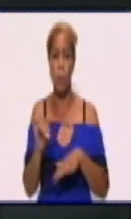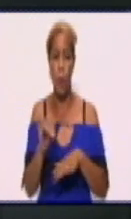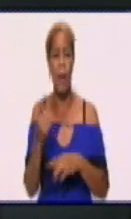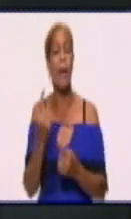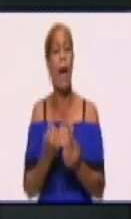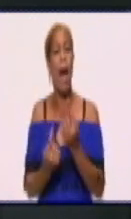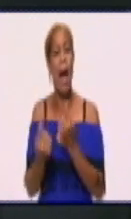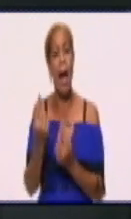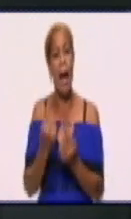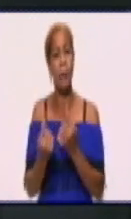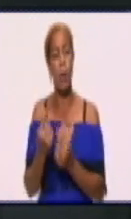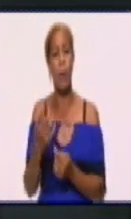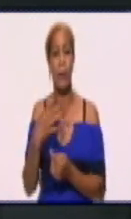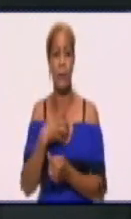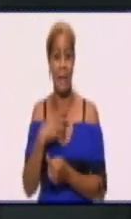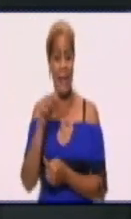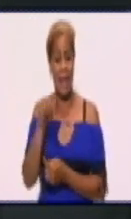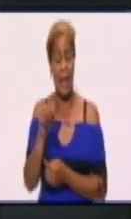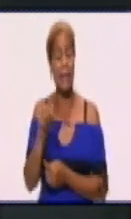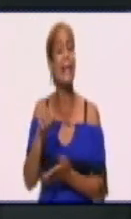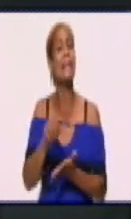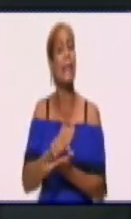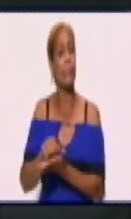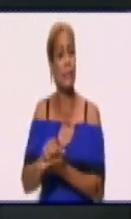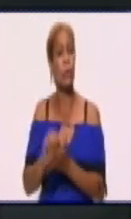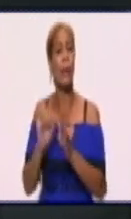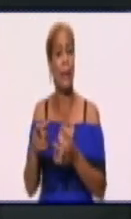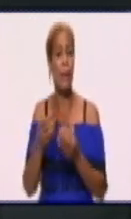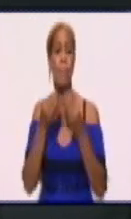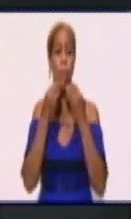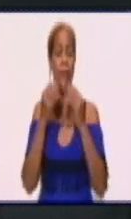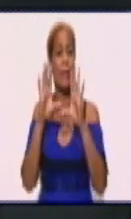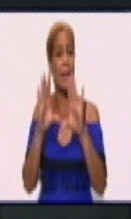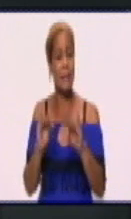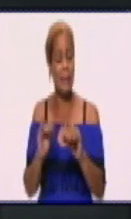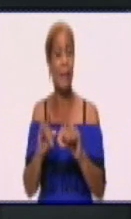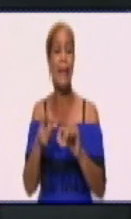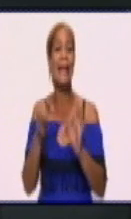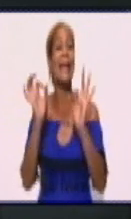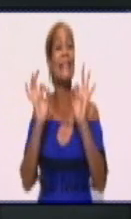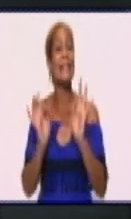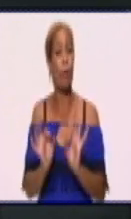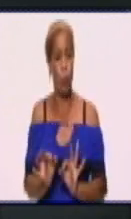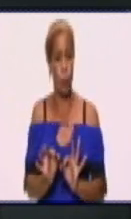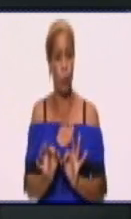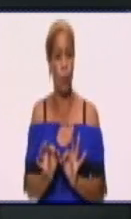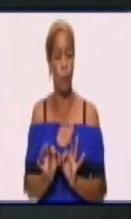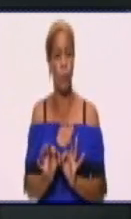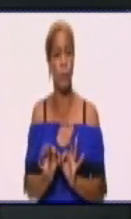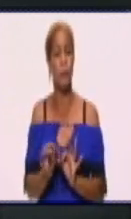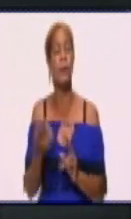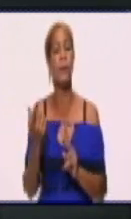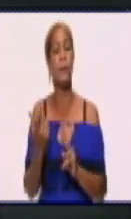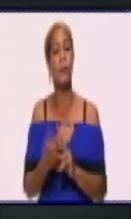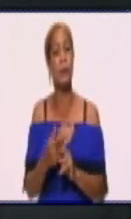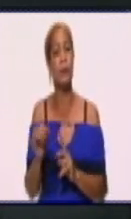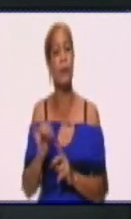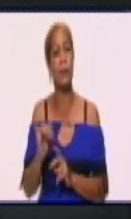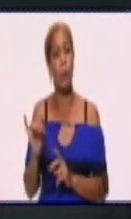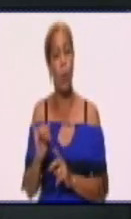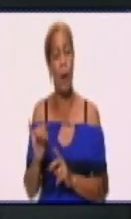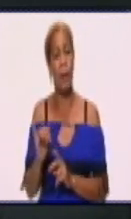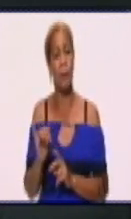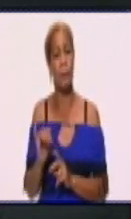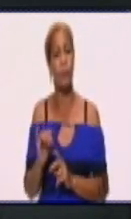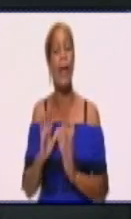donde es altamente seguro está catalogado de esa forma y le permite a las direcciones de las empresas